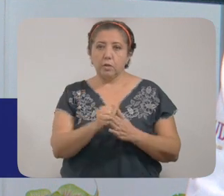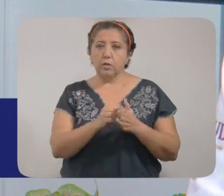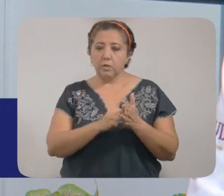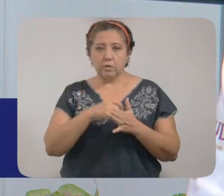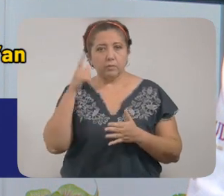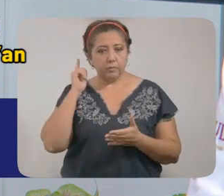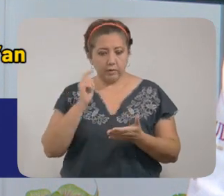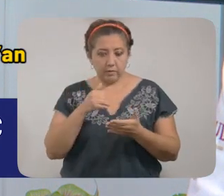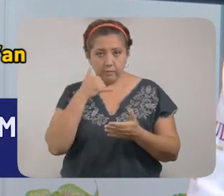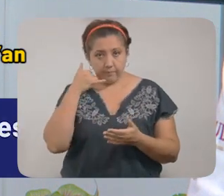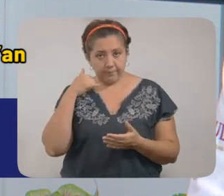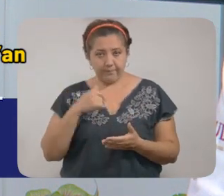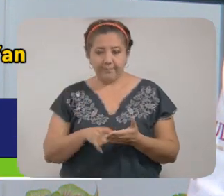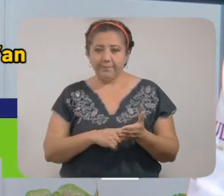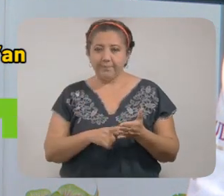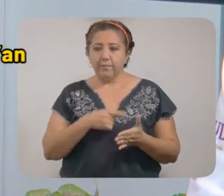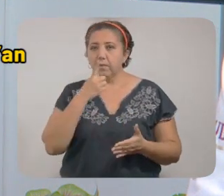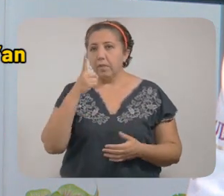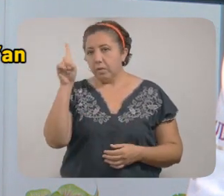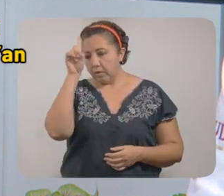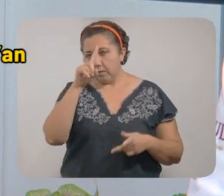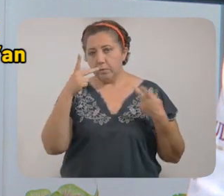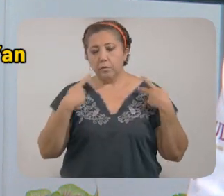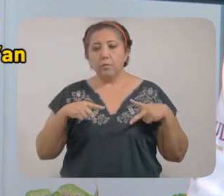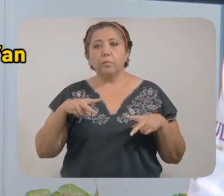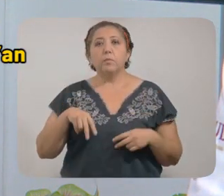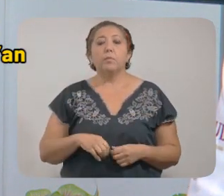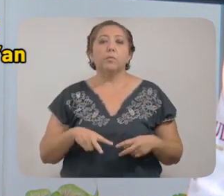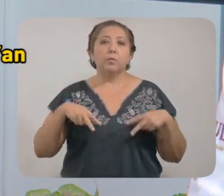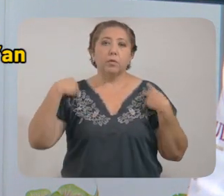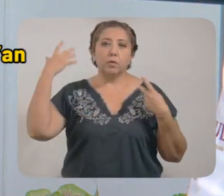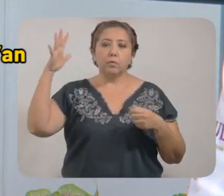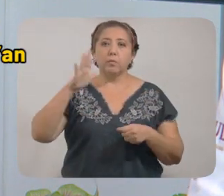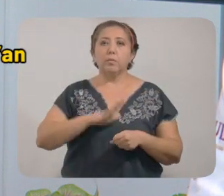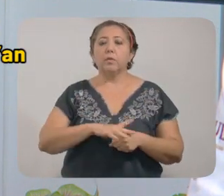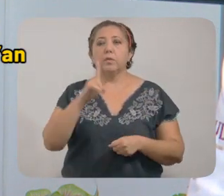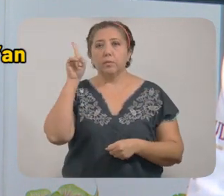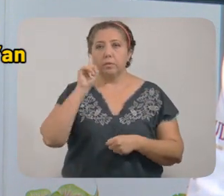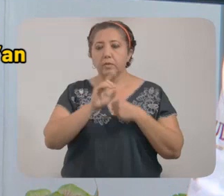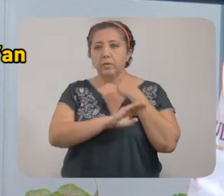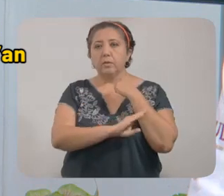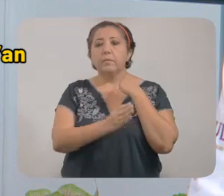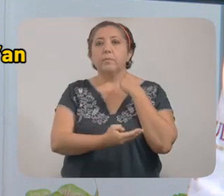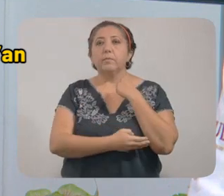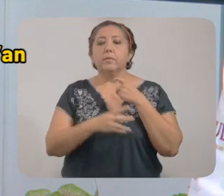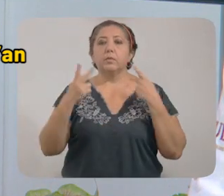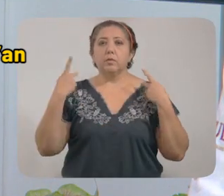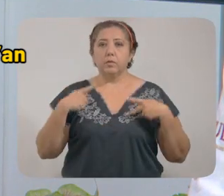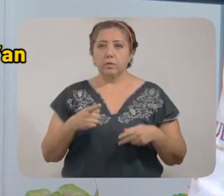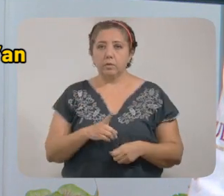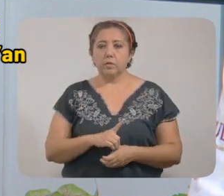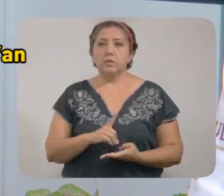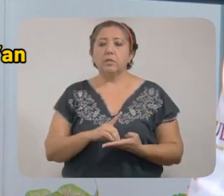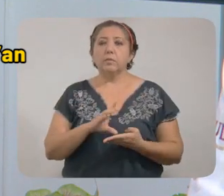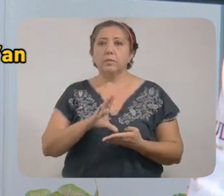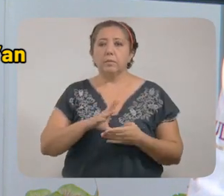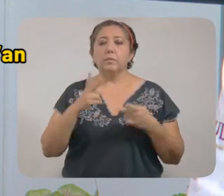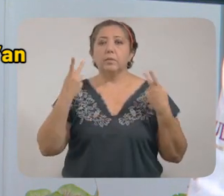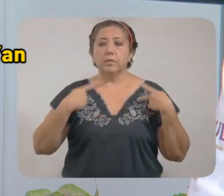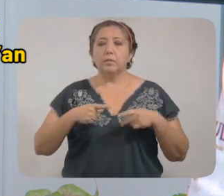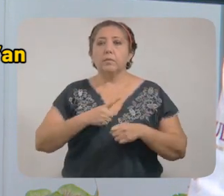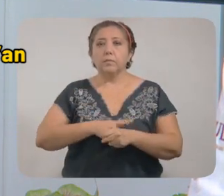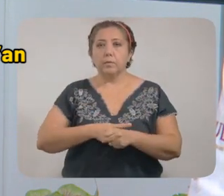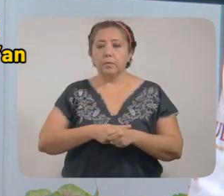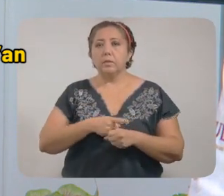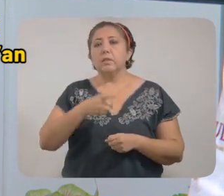y apple recomendamos a la población vulnerable como adultos mayores mujeres embarazadas personas con discapacidad personas con